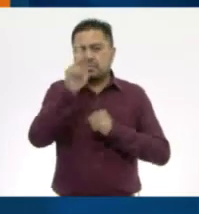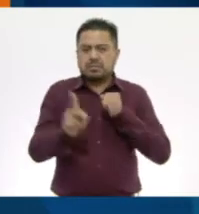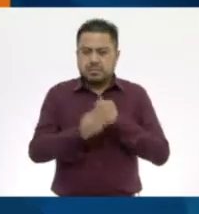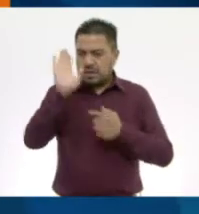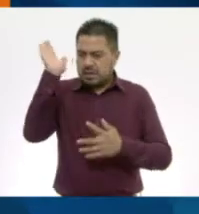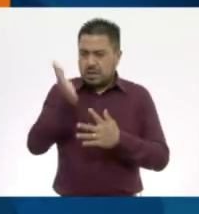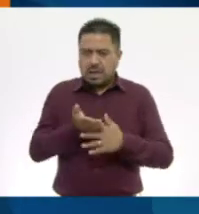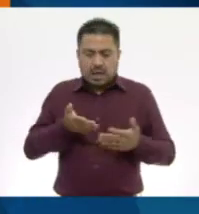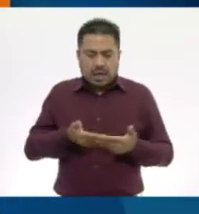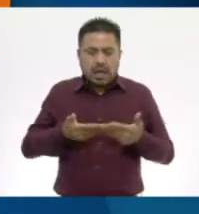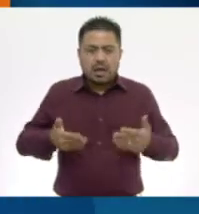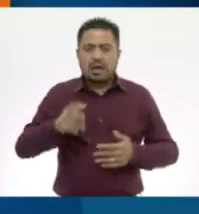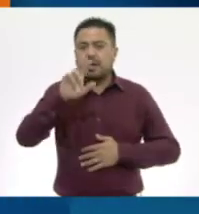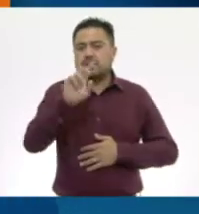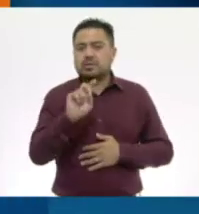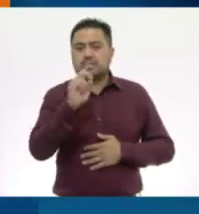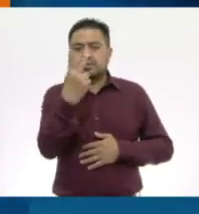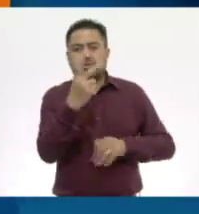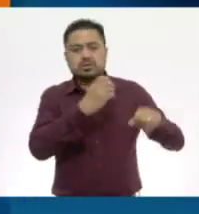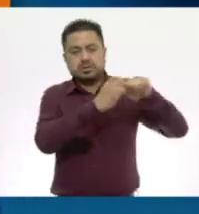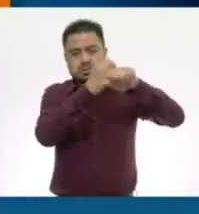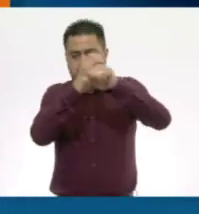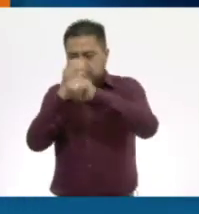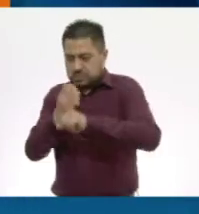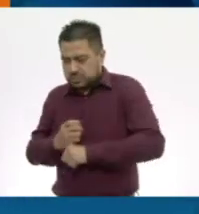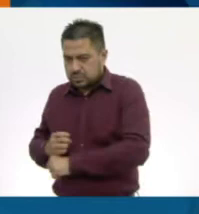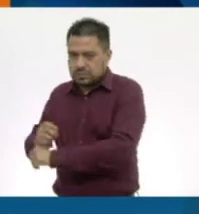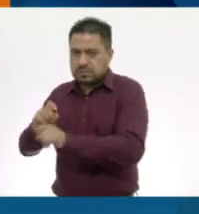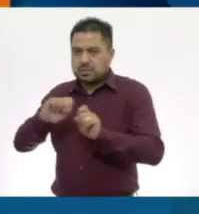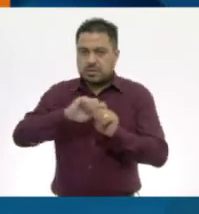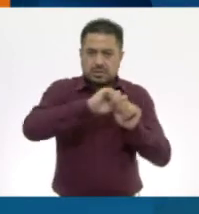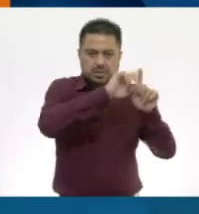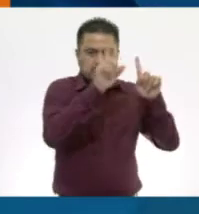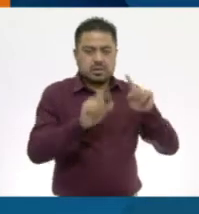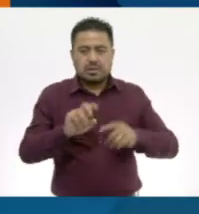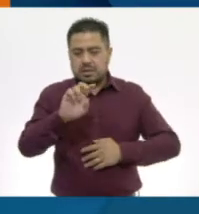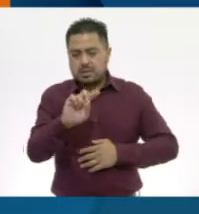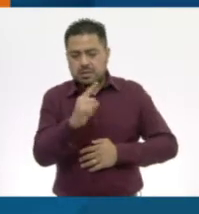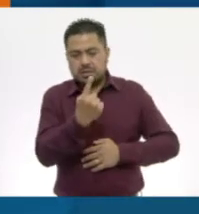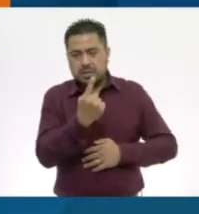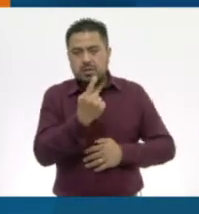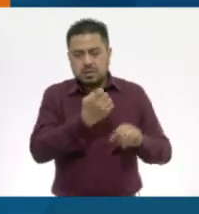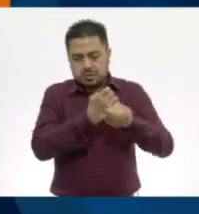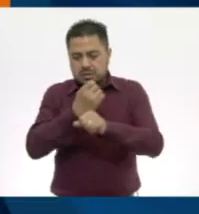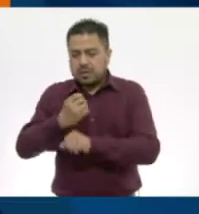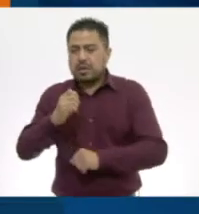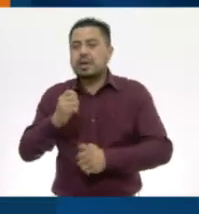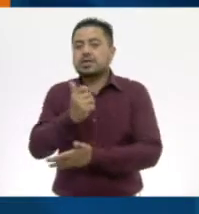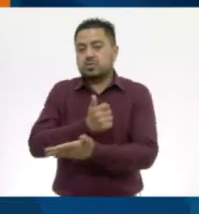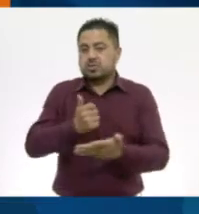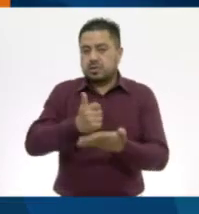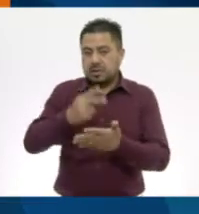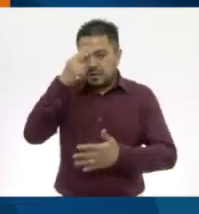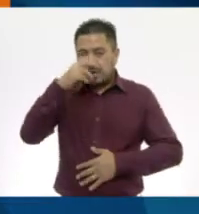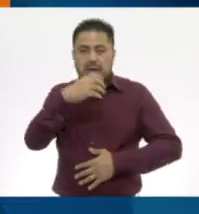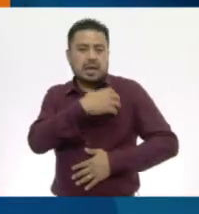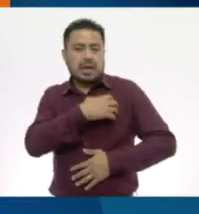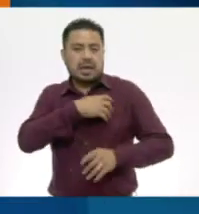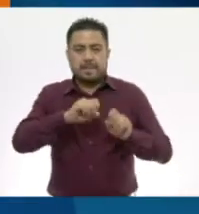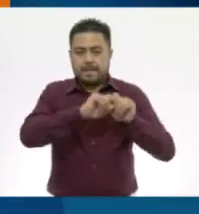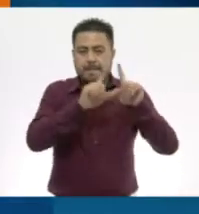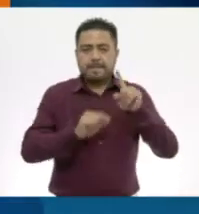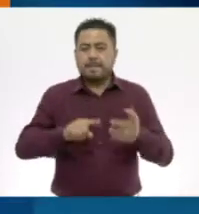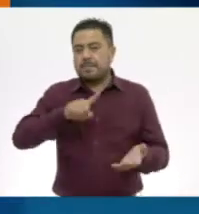dividido actualmente en 32 entidades federativas, 31 estados y la Ciudad de México, que es la capital de la República.